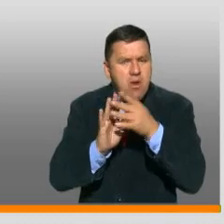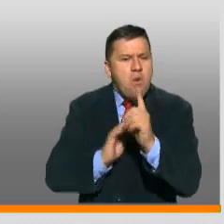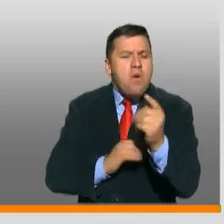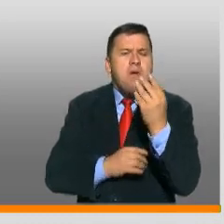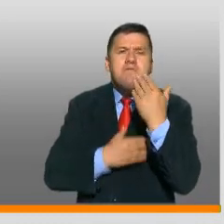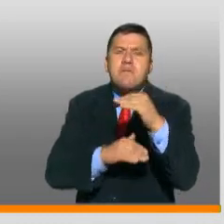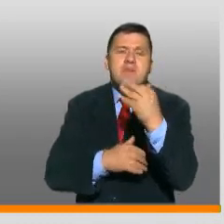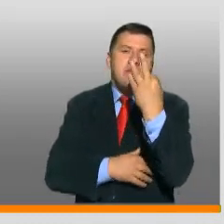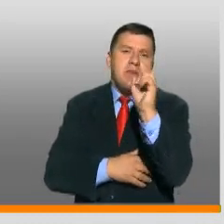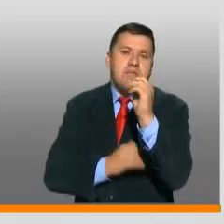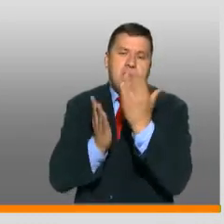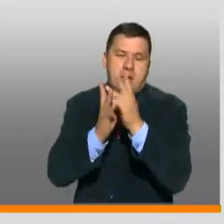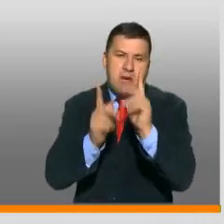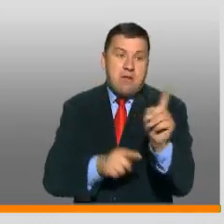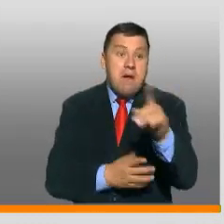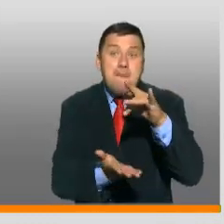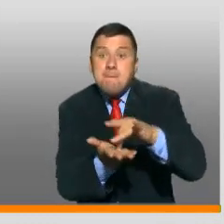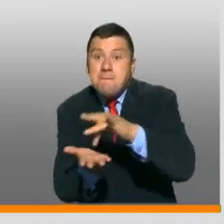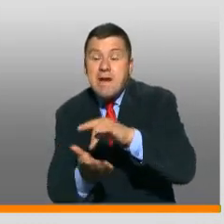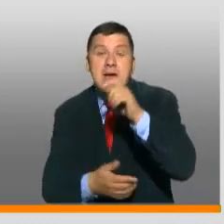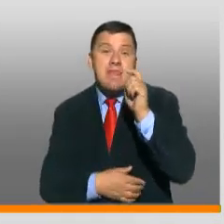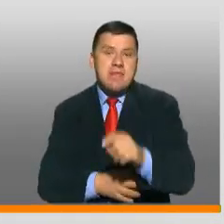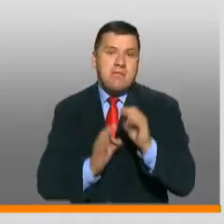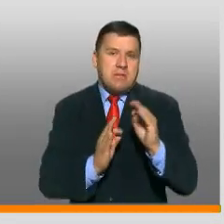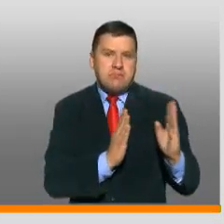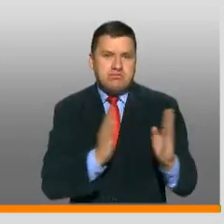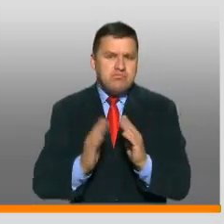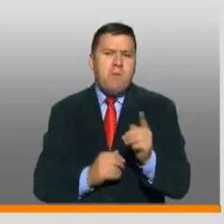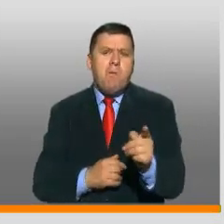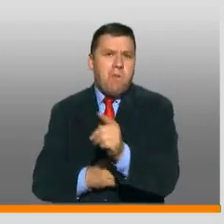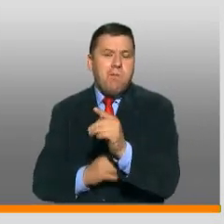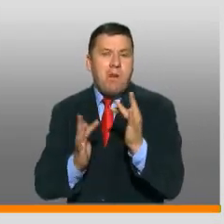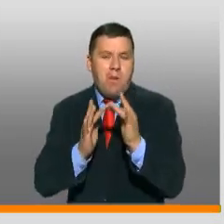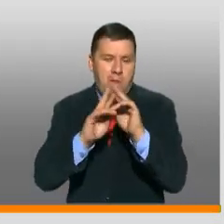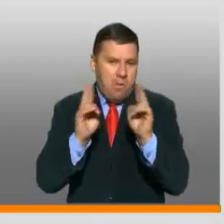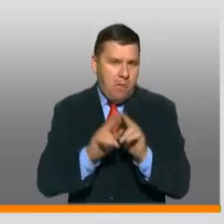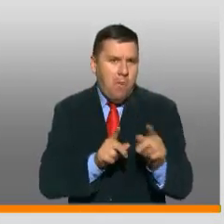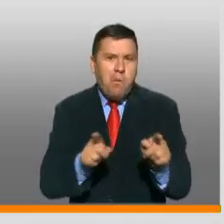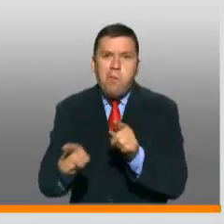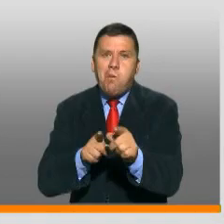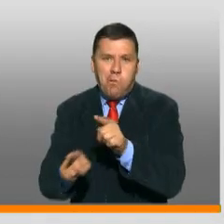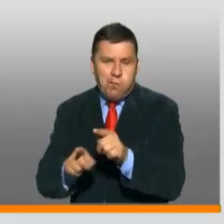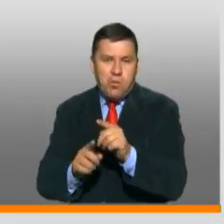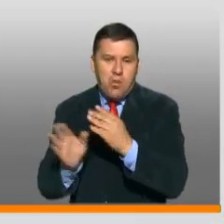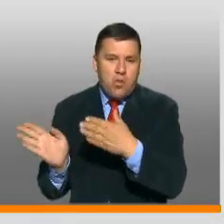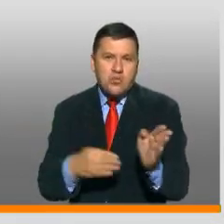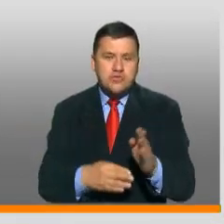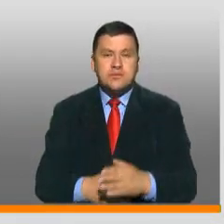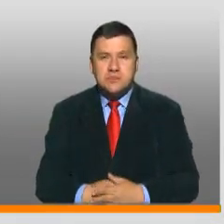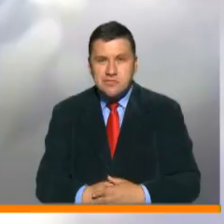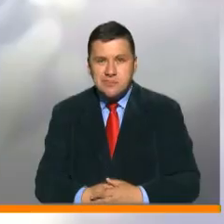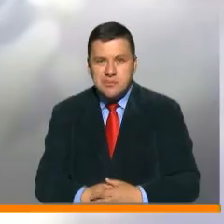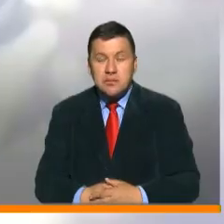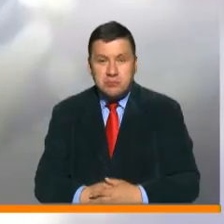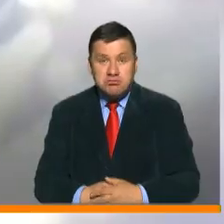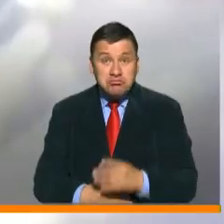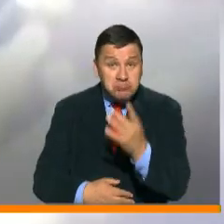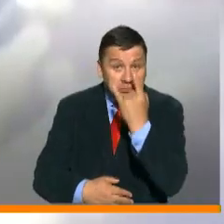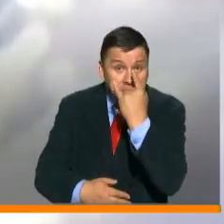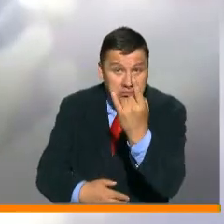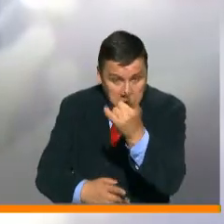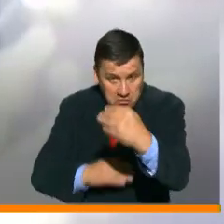estudiantes y cada participante debe garantizar que cuenta con conectividad para la ejecución del curso los interesados